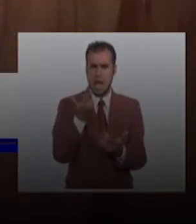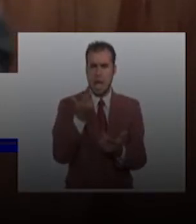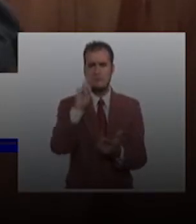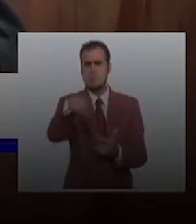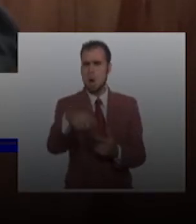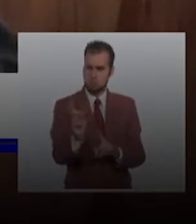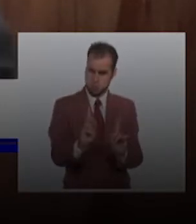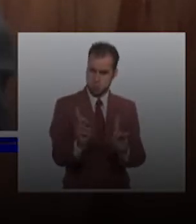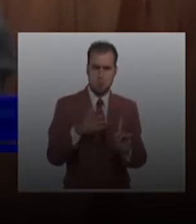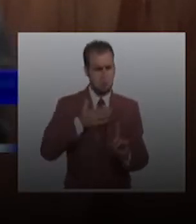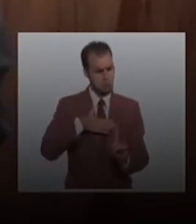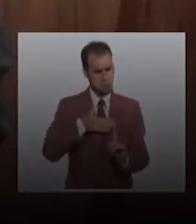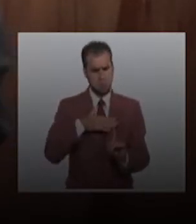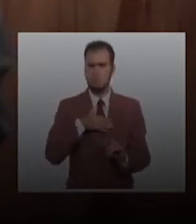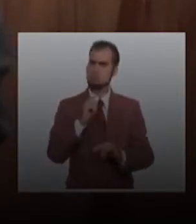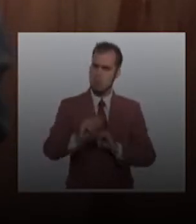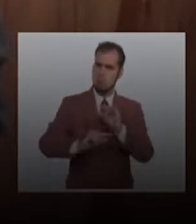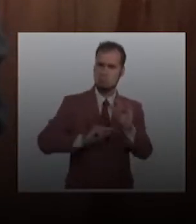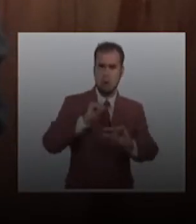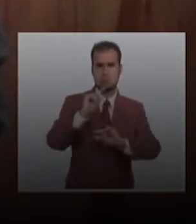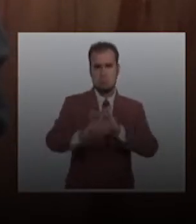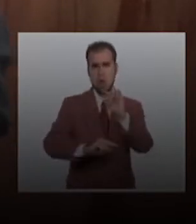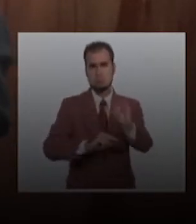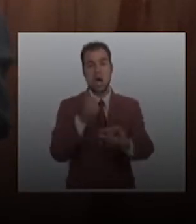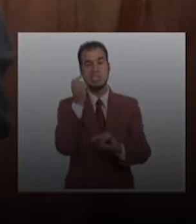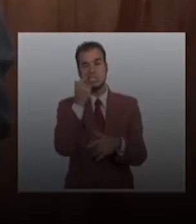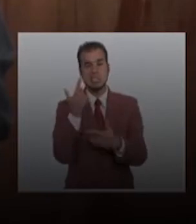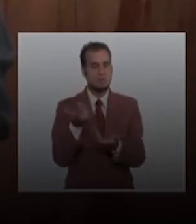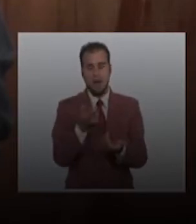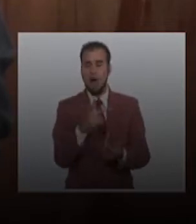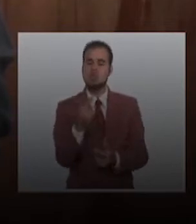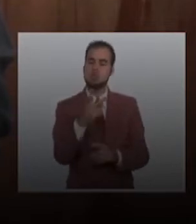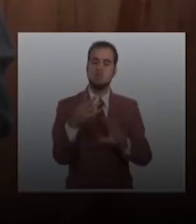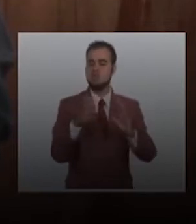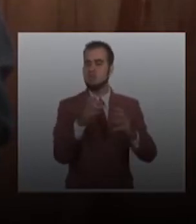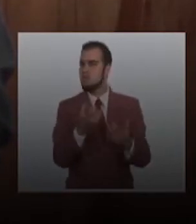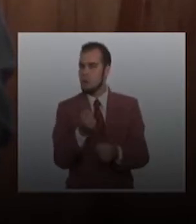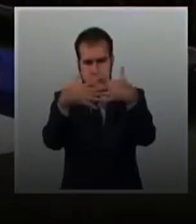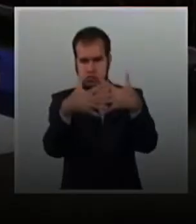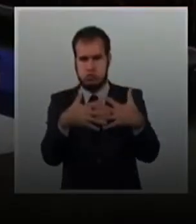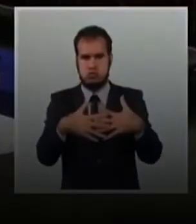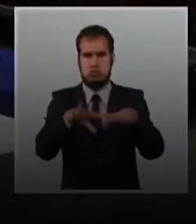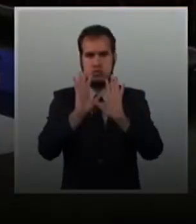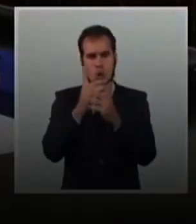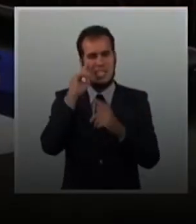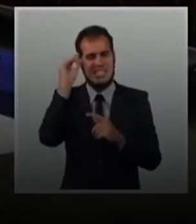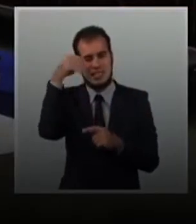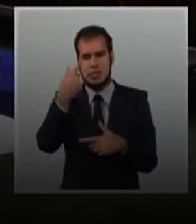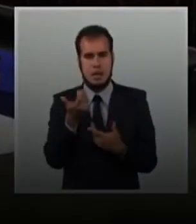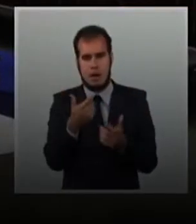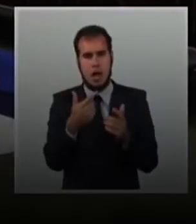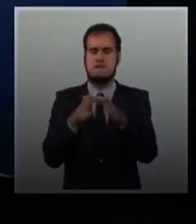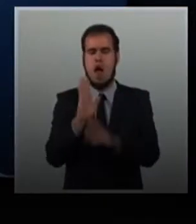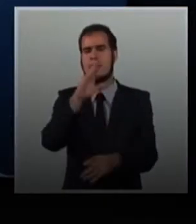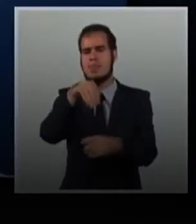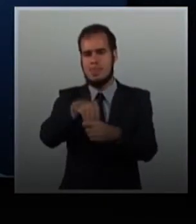es la gradualidad de este proceso para evitar retrocesos.